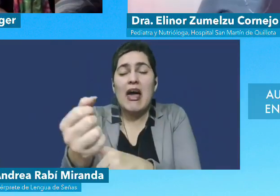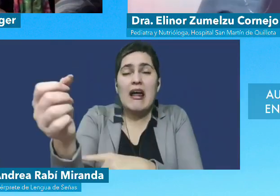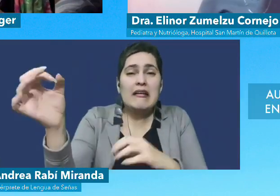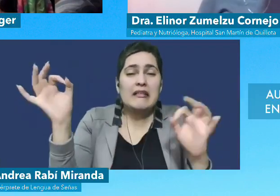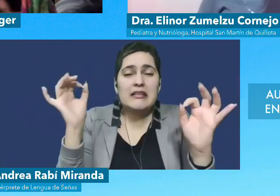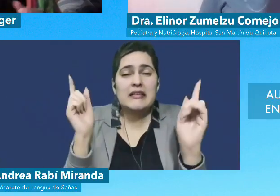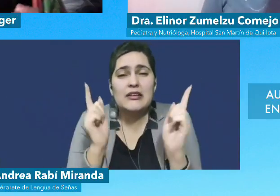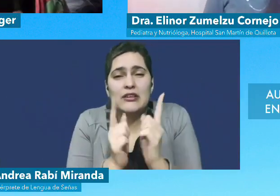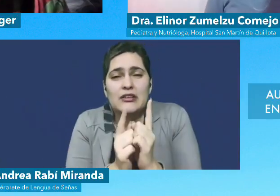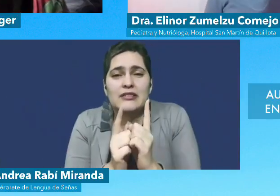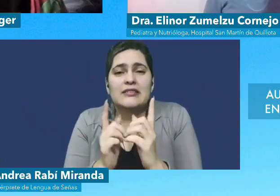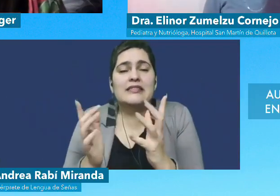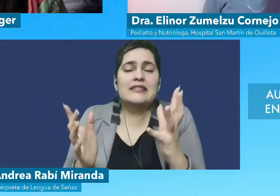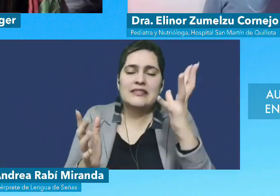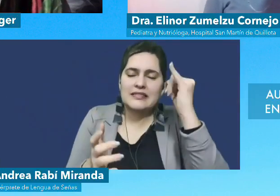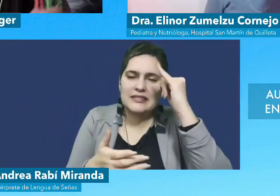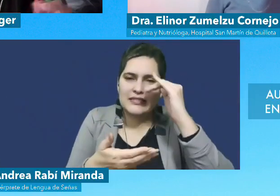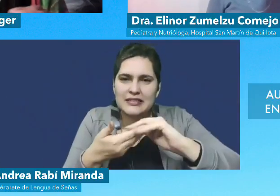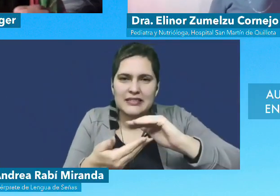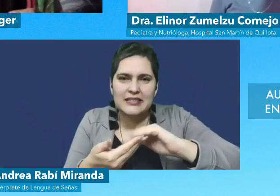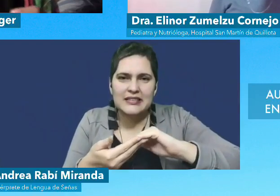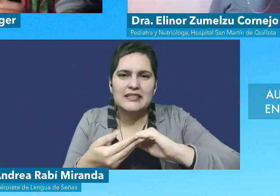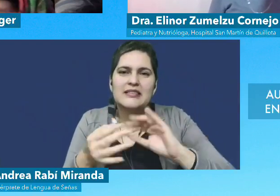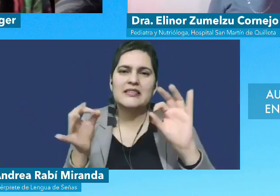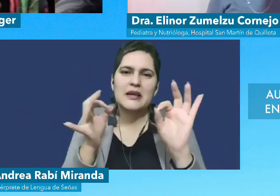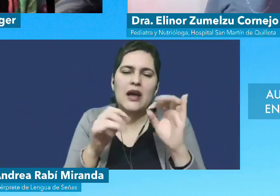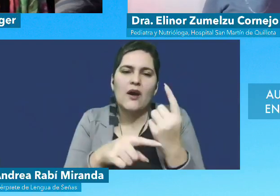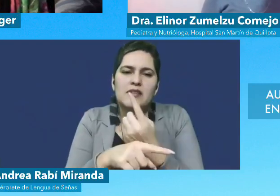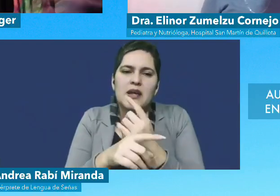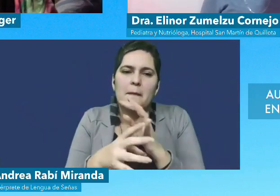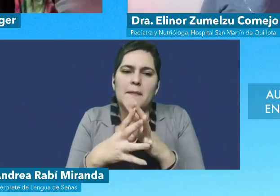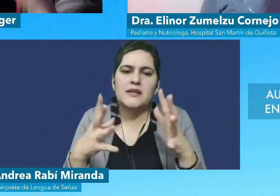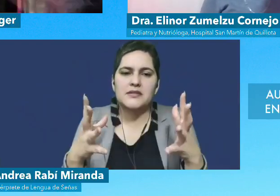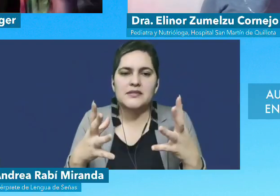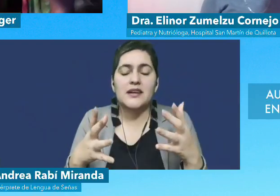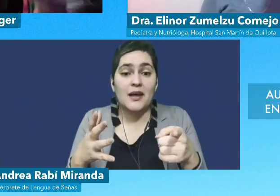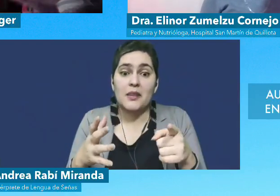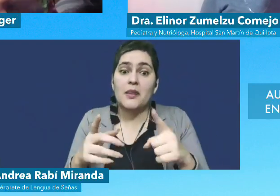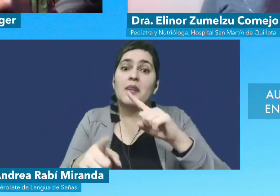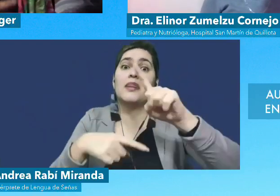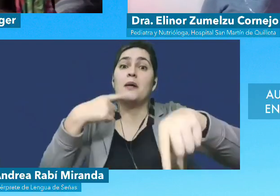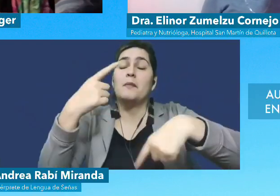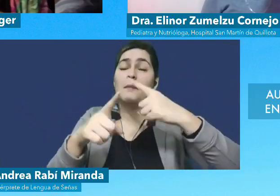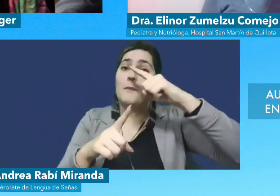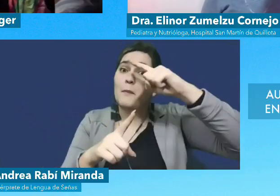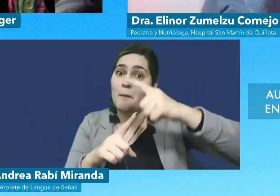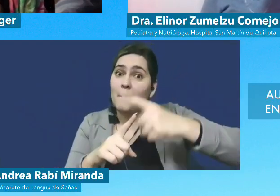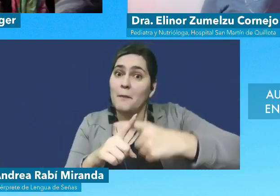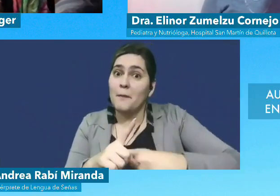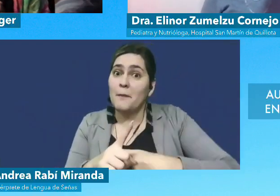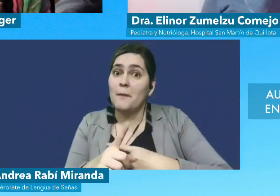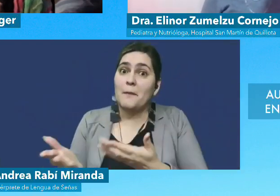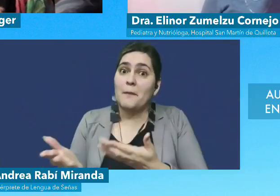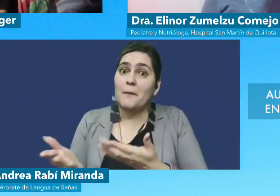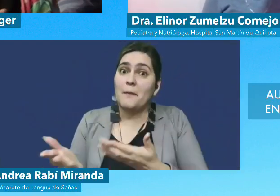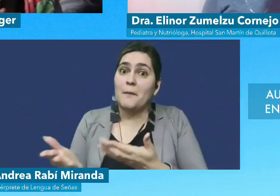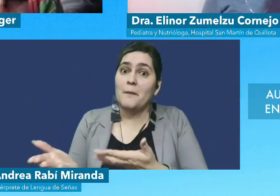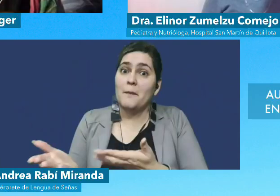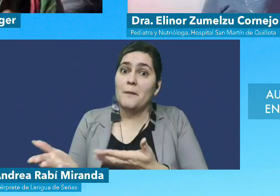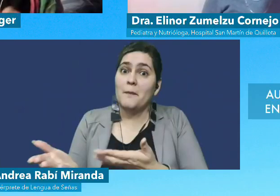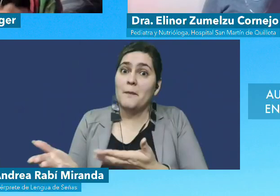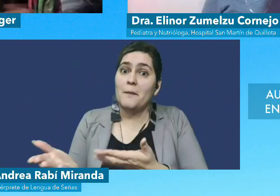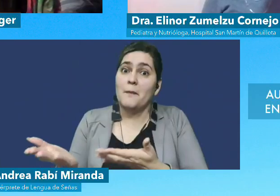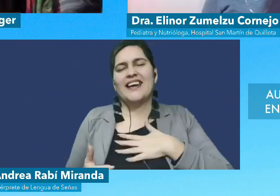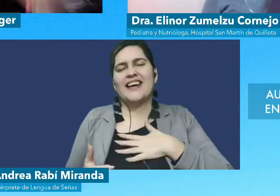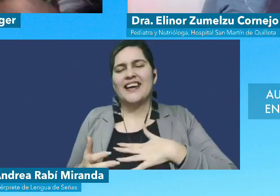conversar un poquito más. ¿No? Así la dejamos invitada para una próxima presentación, doctora, porque nos encantó su